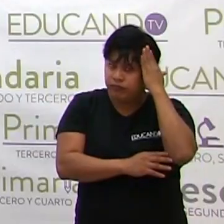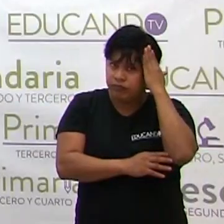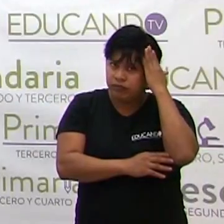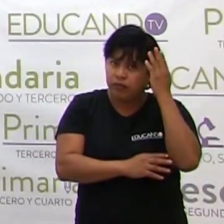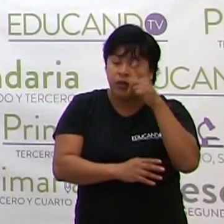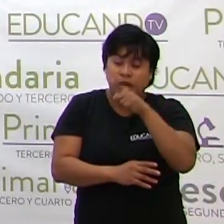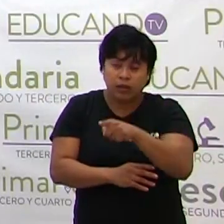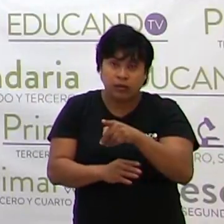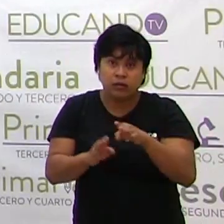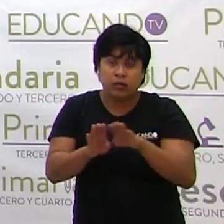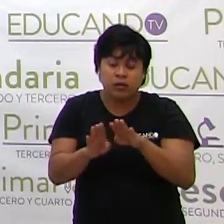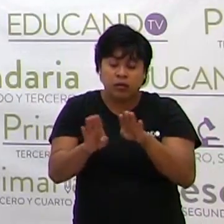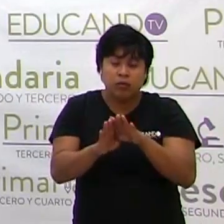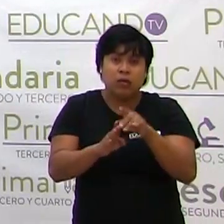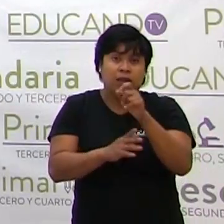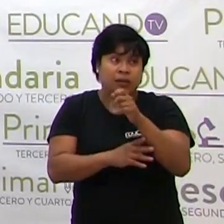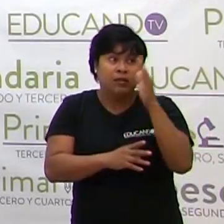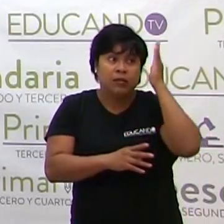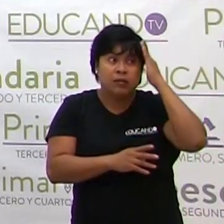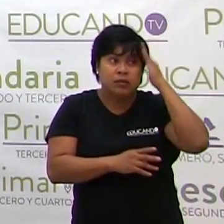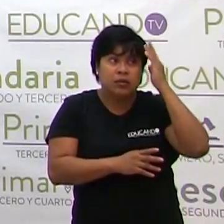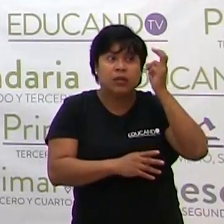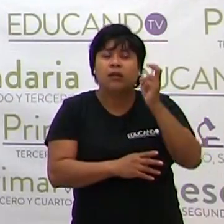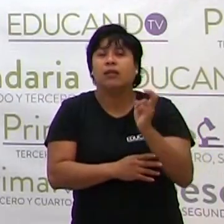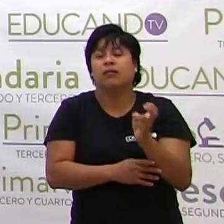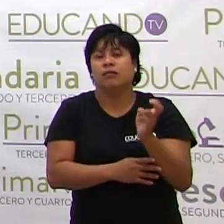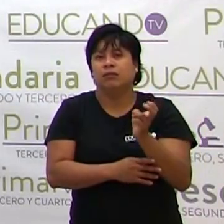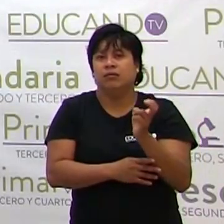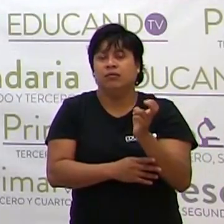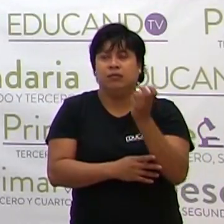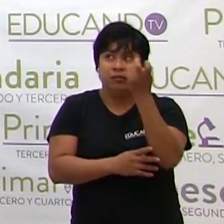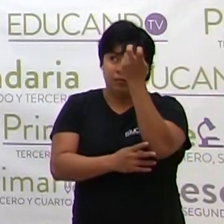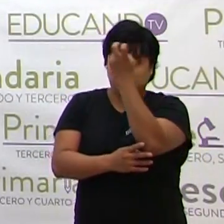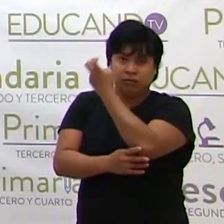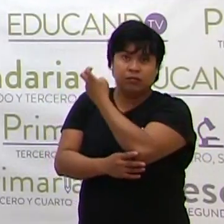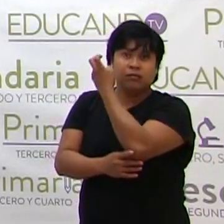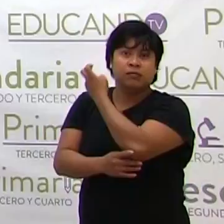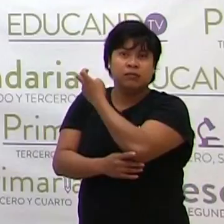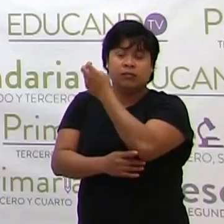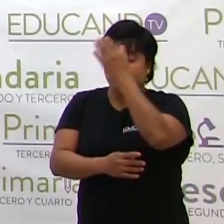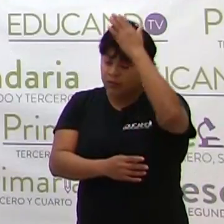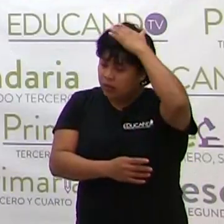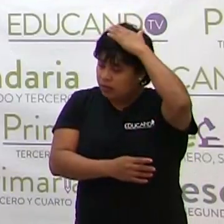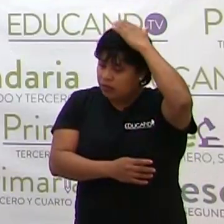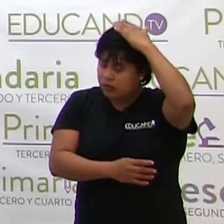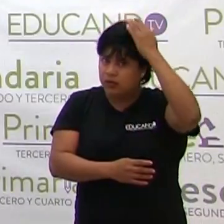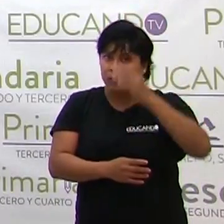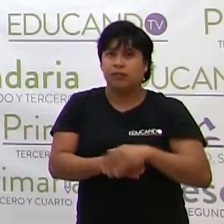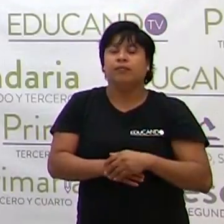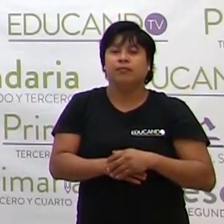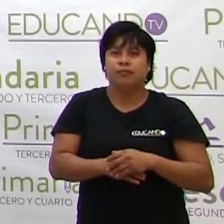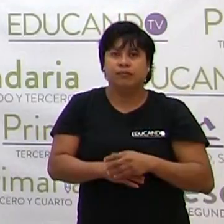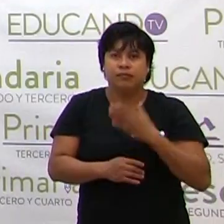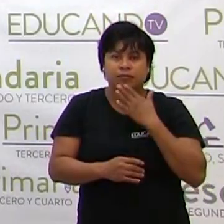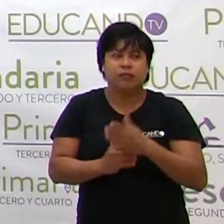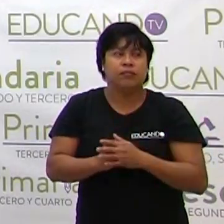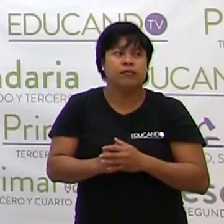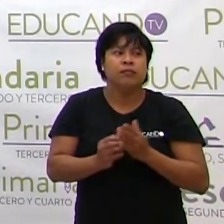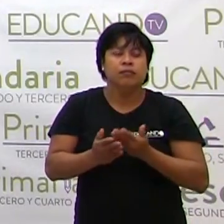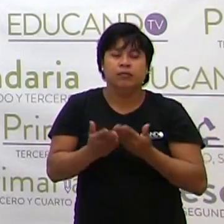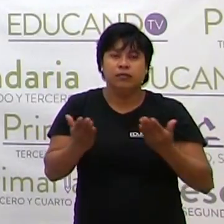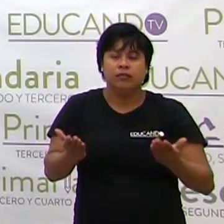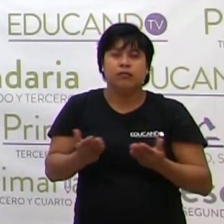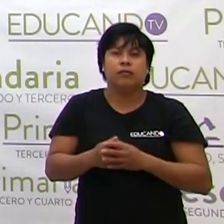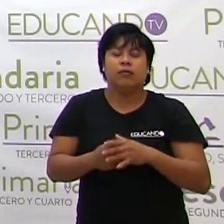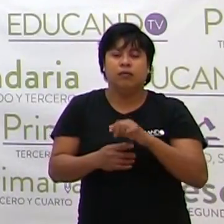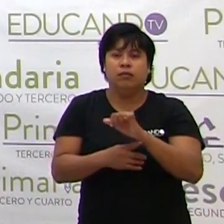El corte de cabeza es este que tenemos acá. Bien, corte de cabeza. Bien, ahora,